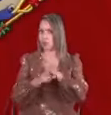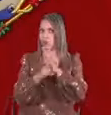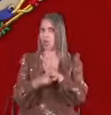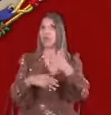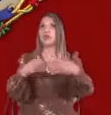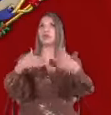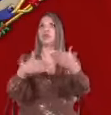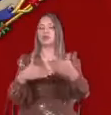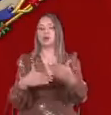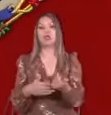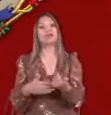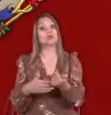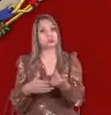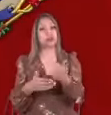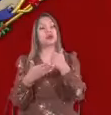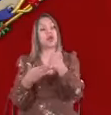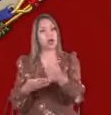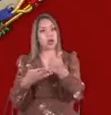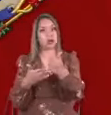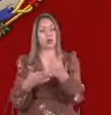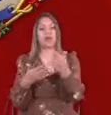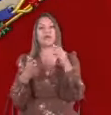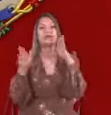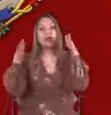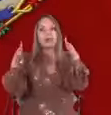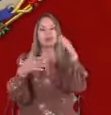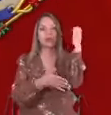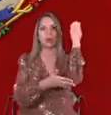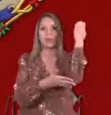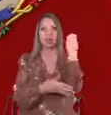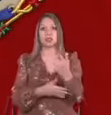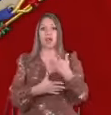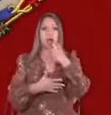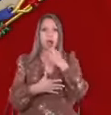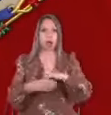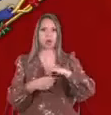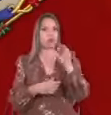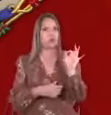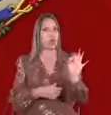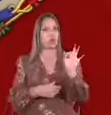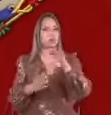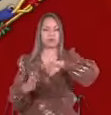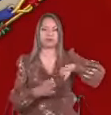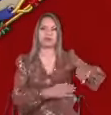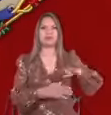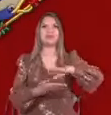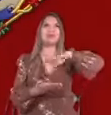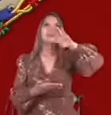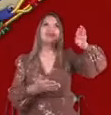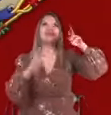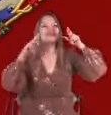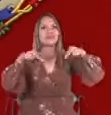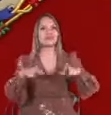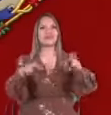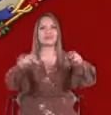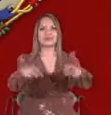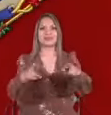ahorra 9 en atención de emergencias. Quito es una ciudad rodeada de un bello patrimonio geográfico, lleno de montañas, ríos,